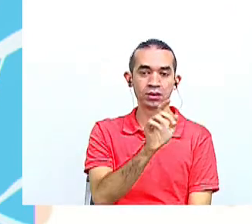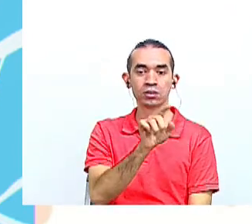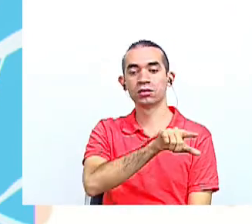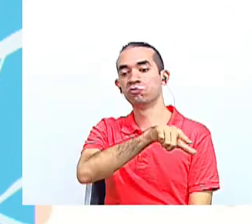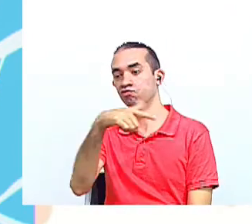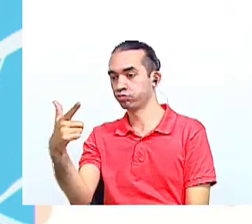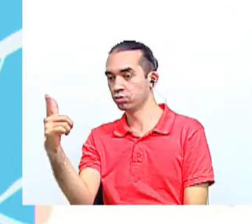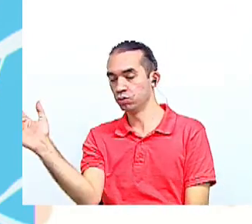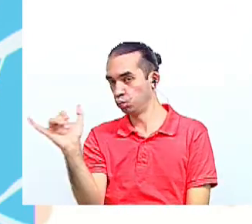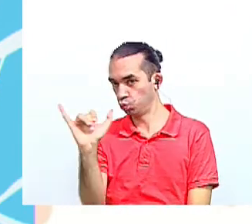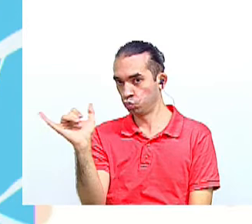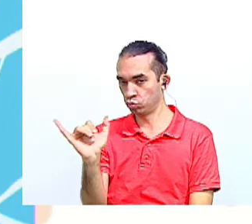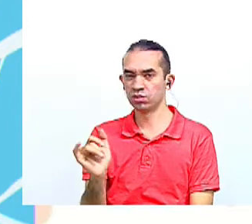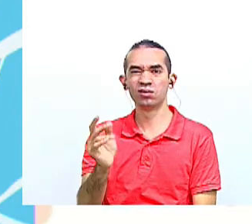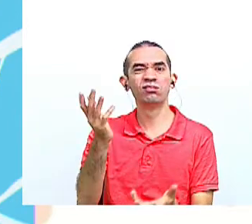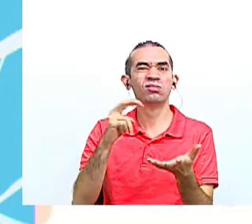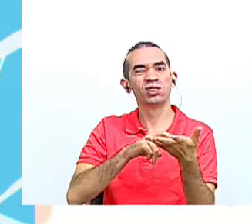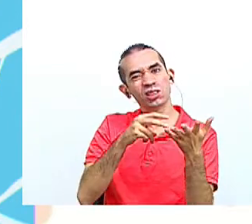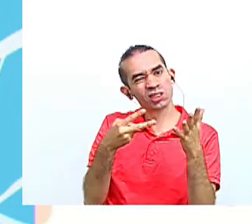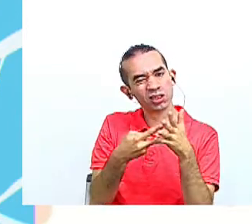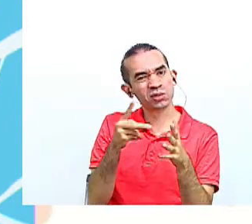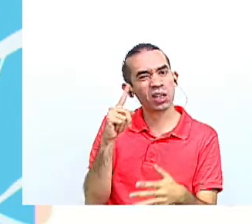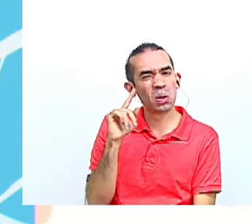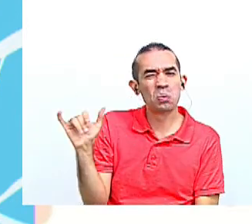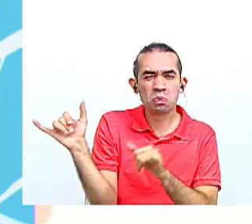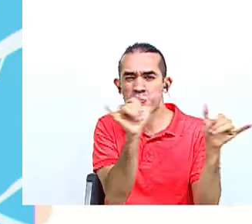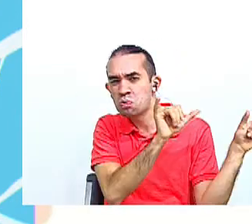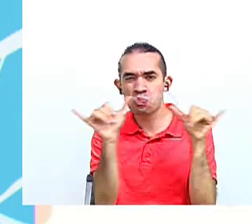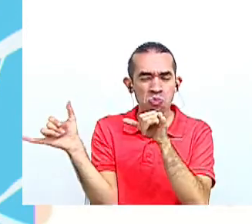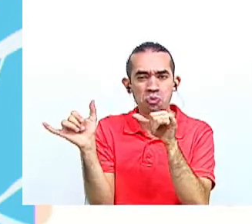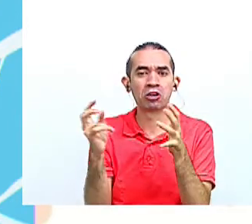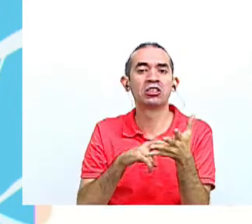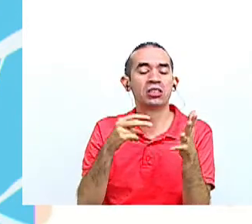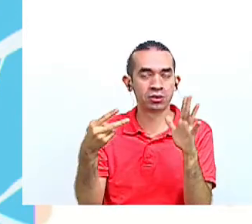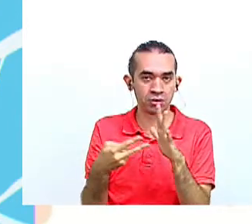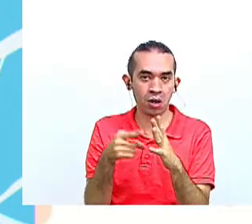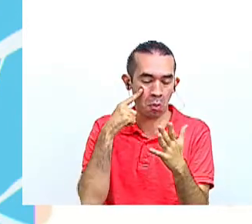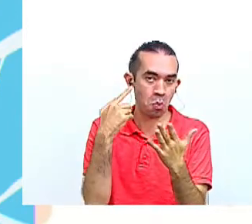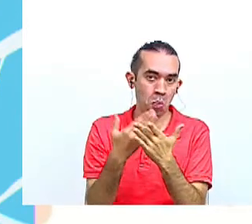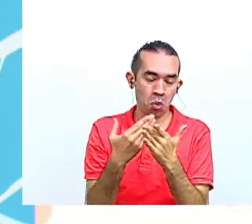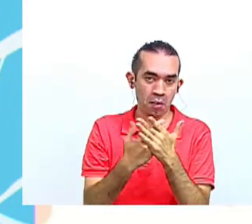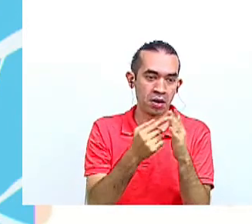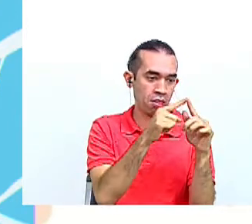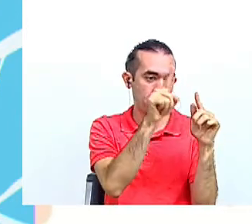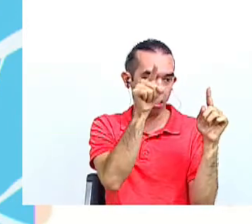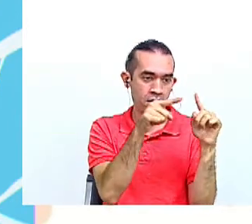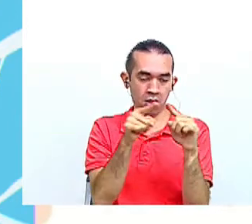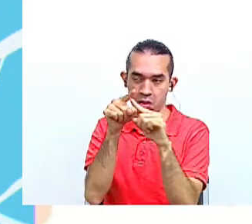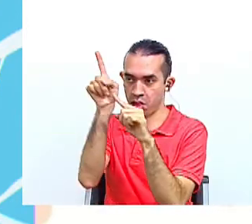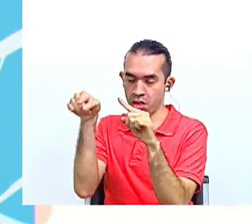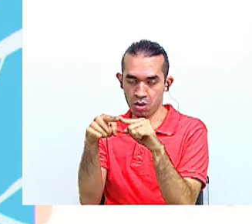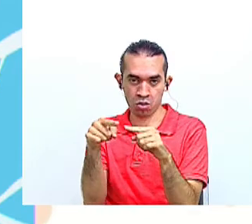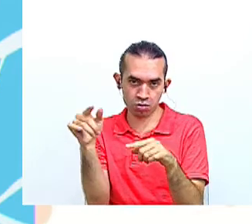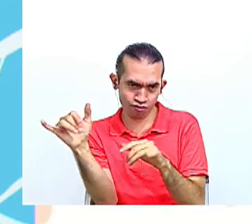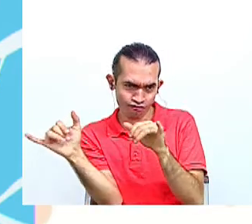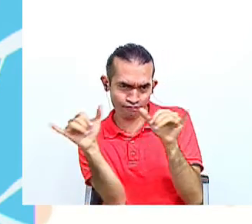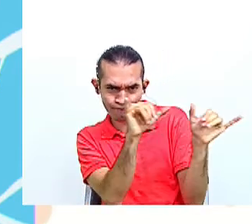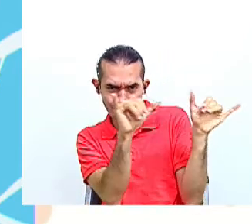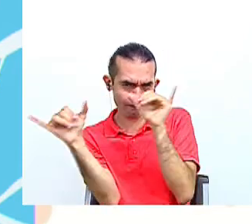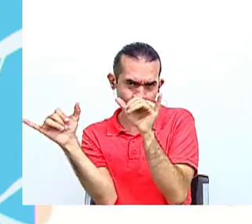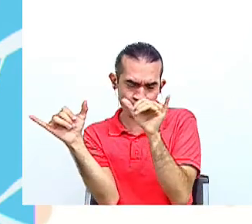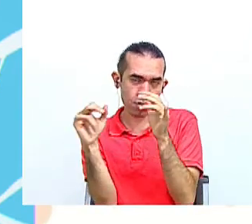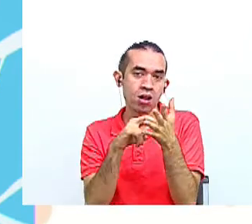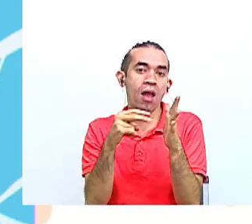congruencia? Recordemos que la congruencia es demostrar que dos triángulos son congruentes, o sea